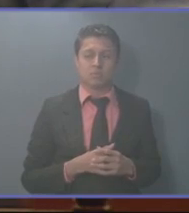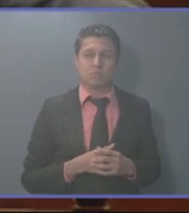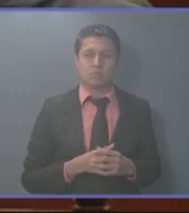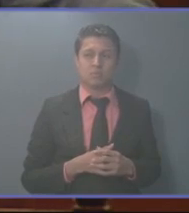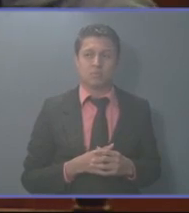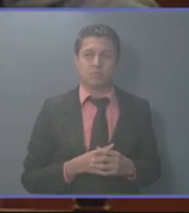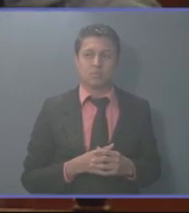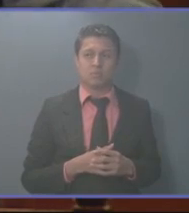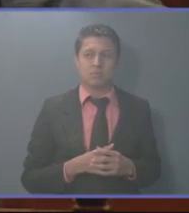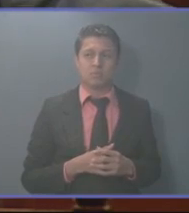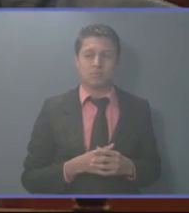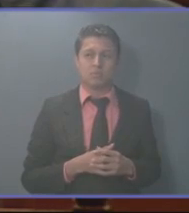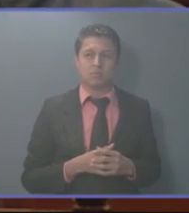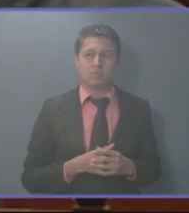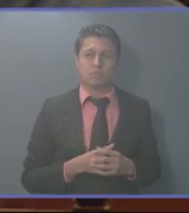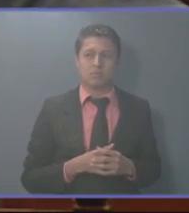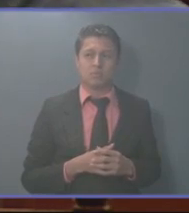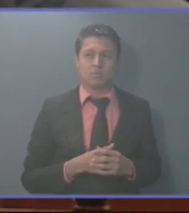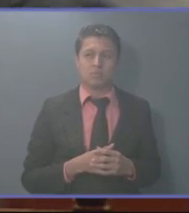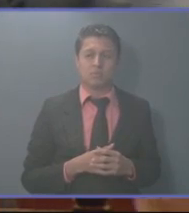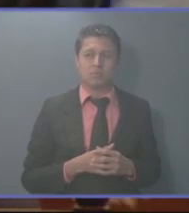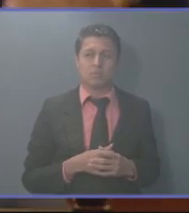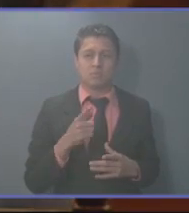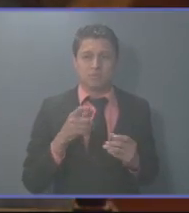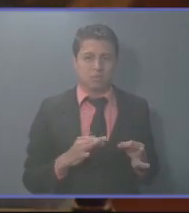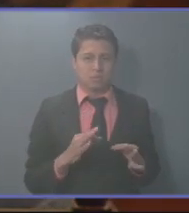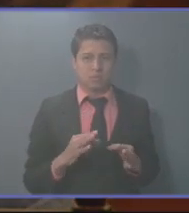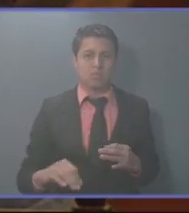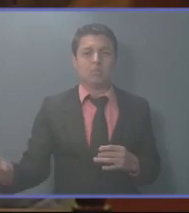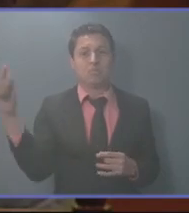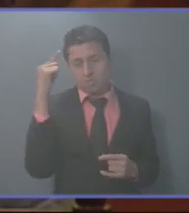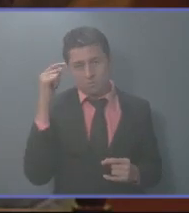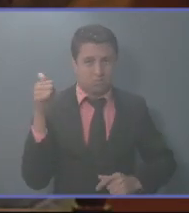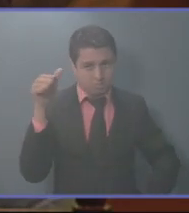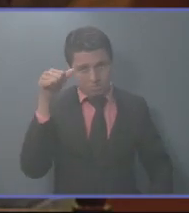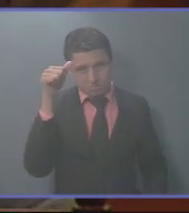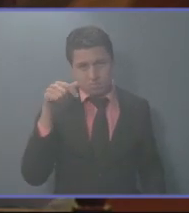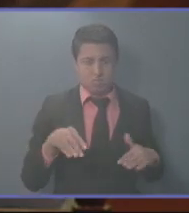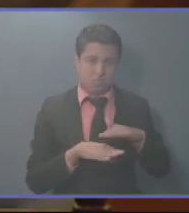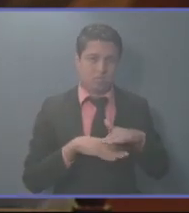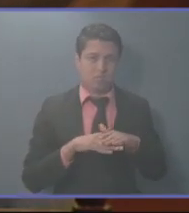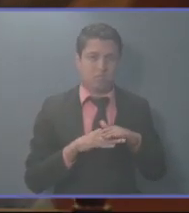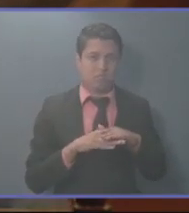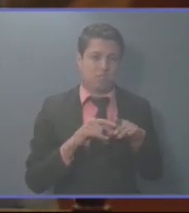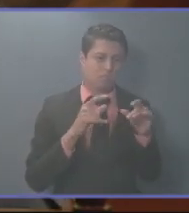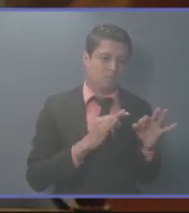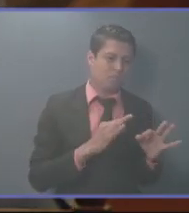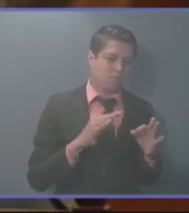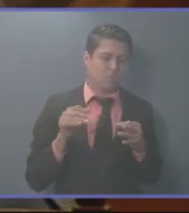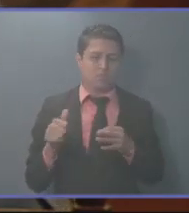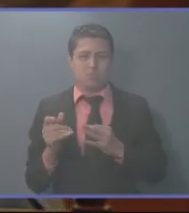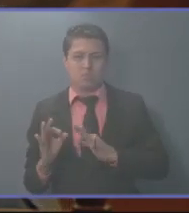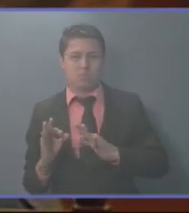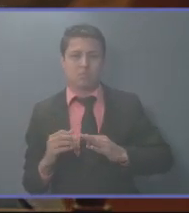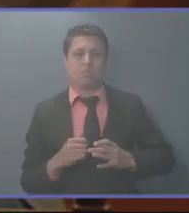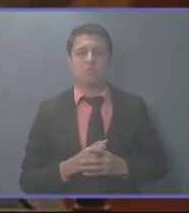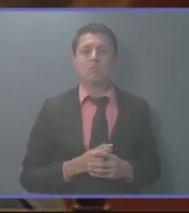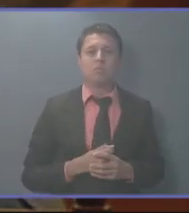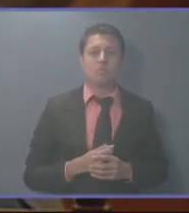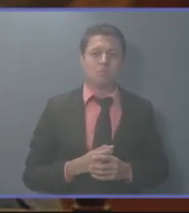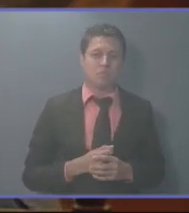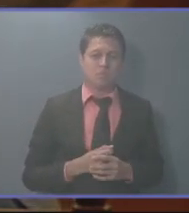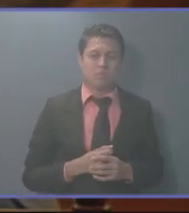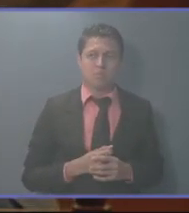Por eso se argumentó a diestra y siniestra